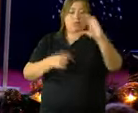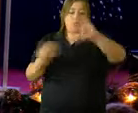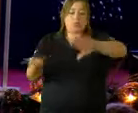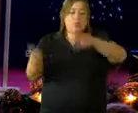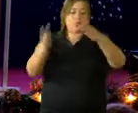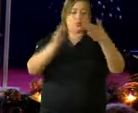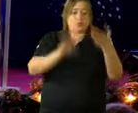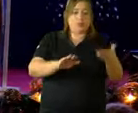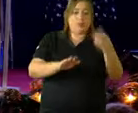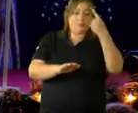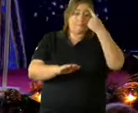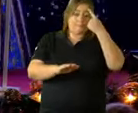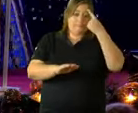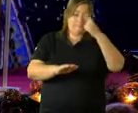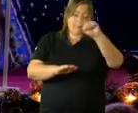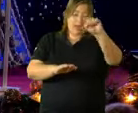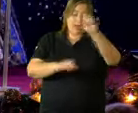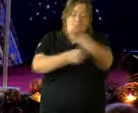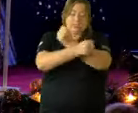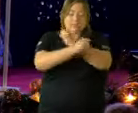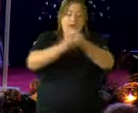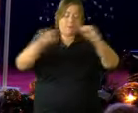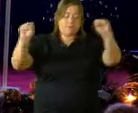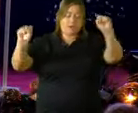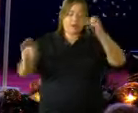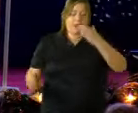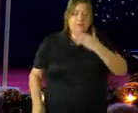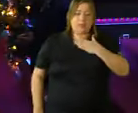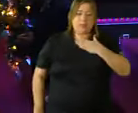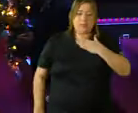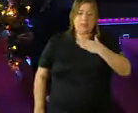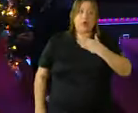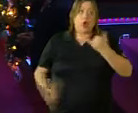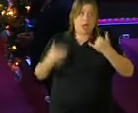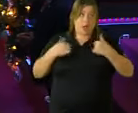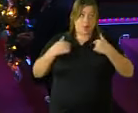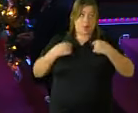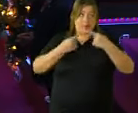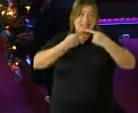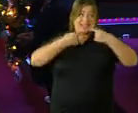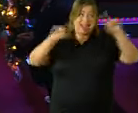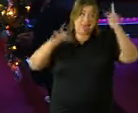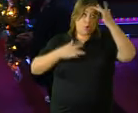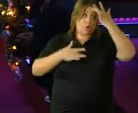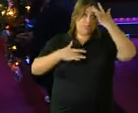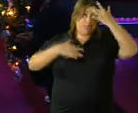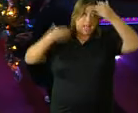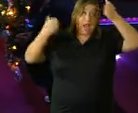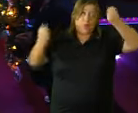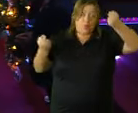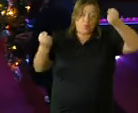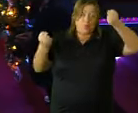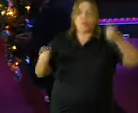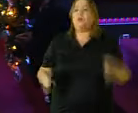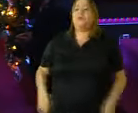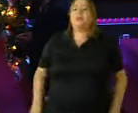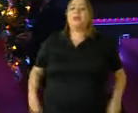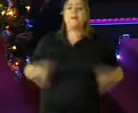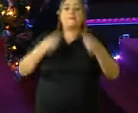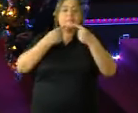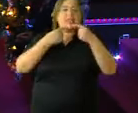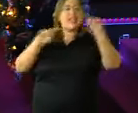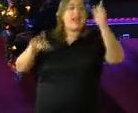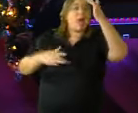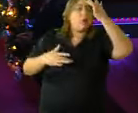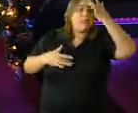del Calvario para salvarme a mí. Me declaro sano. Me declaro